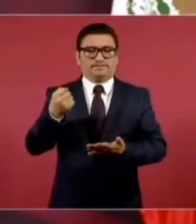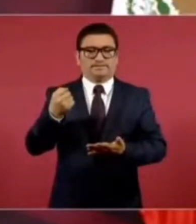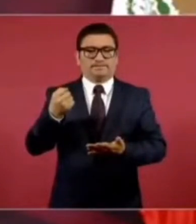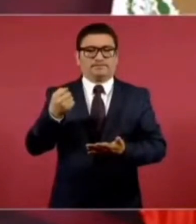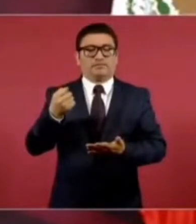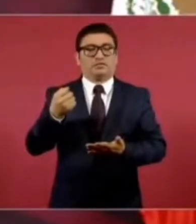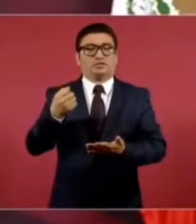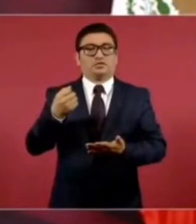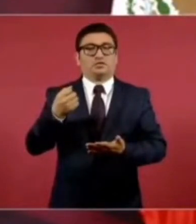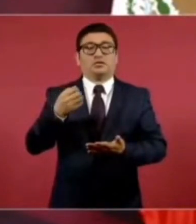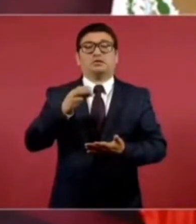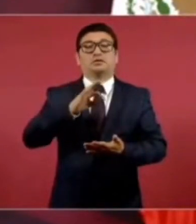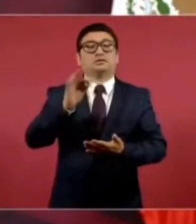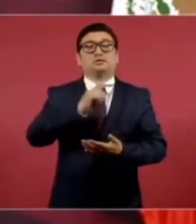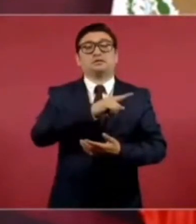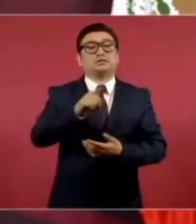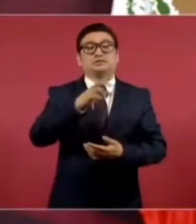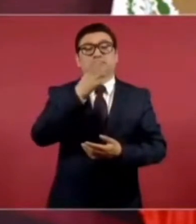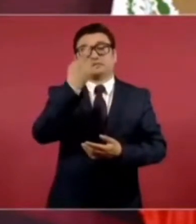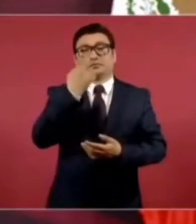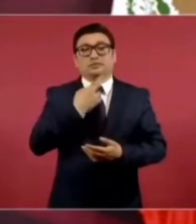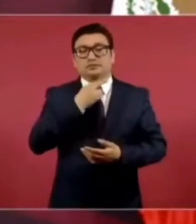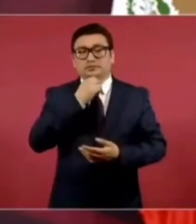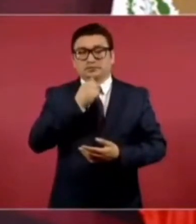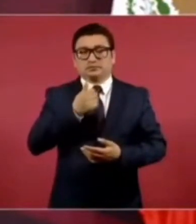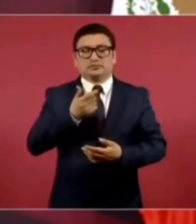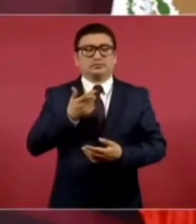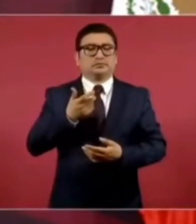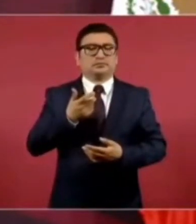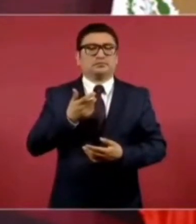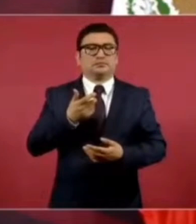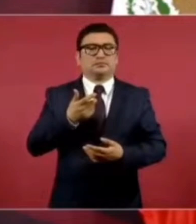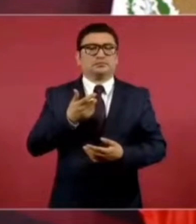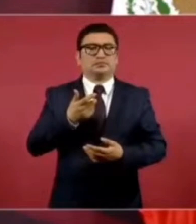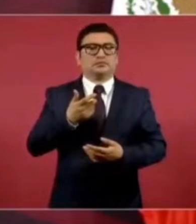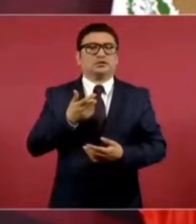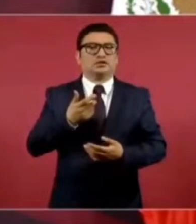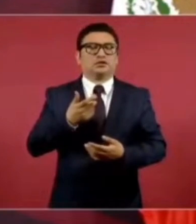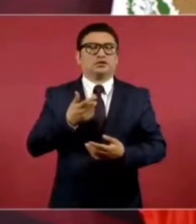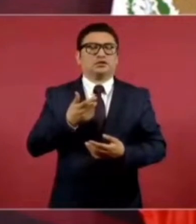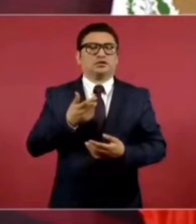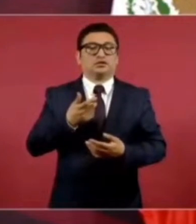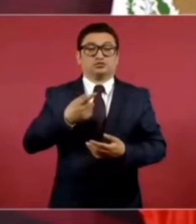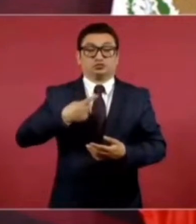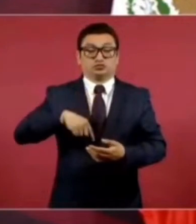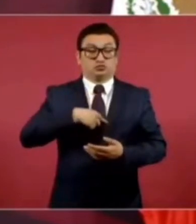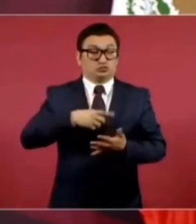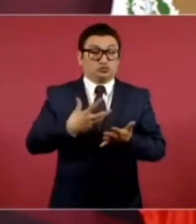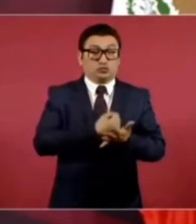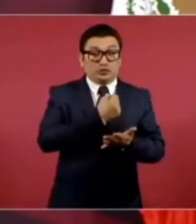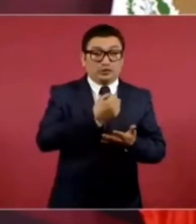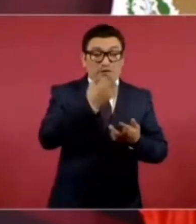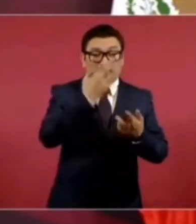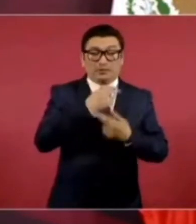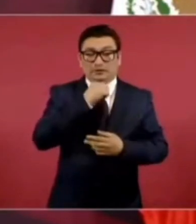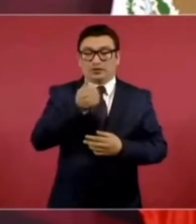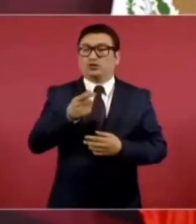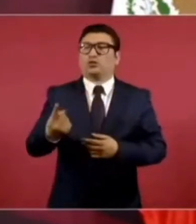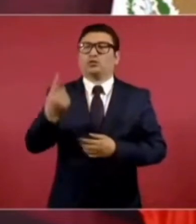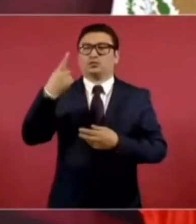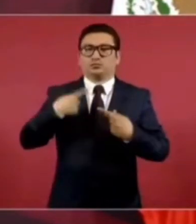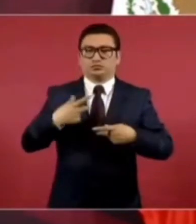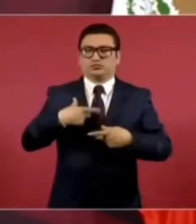no nos hayan respetado el que ganamos? Me dijo un campesino,